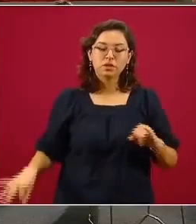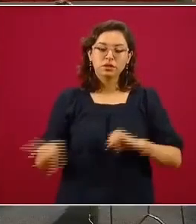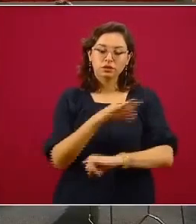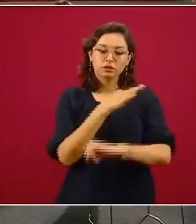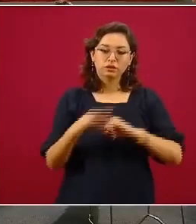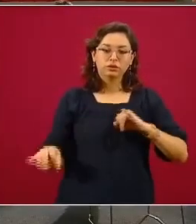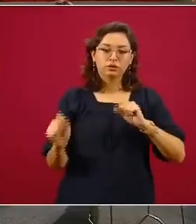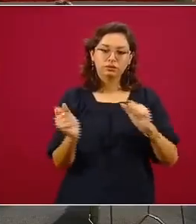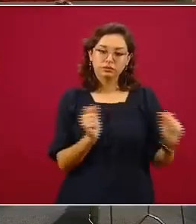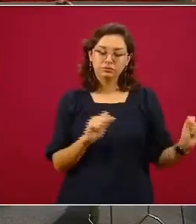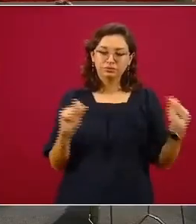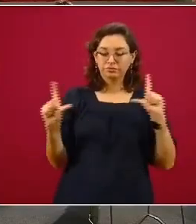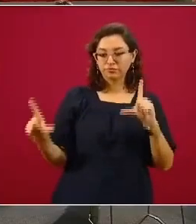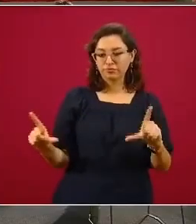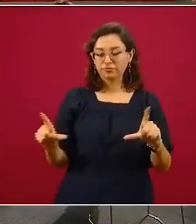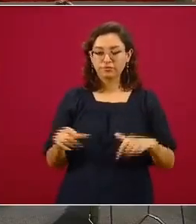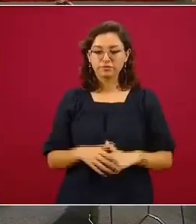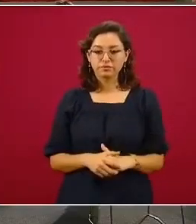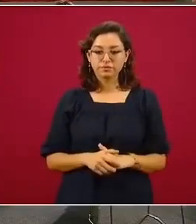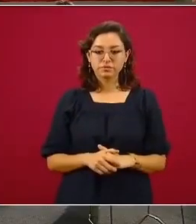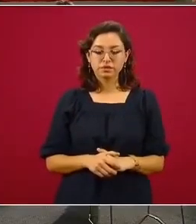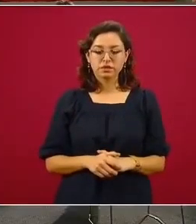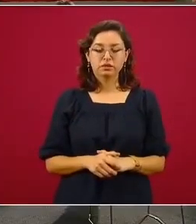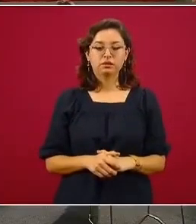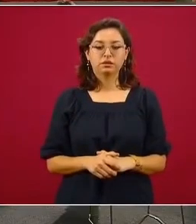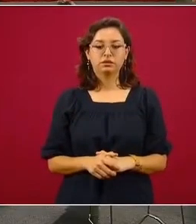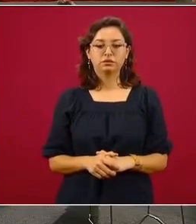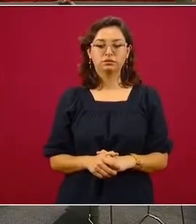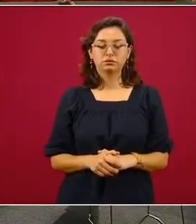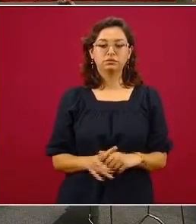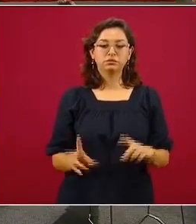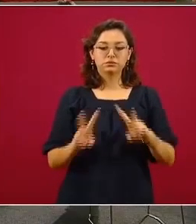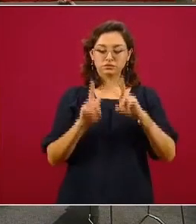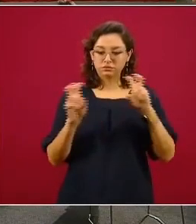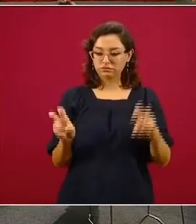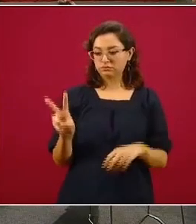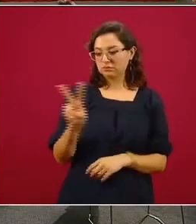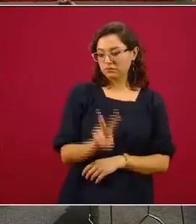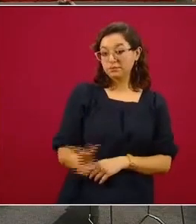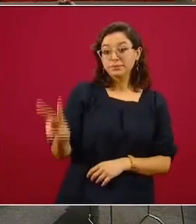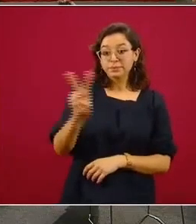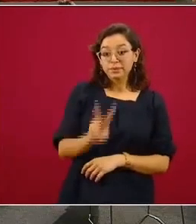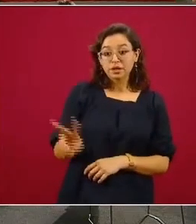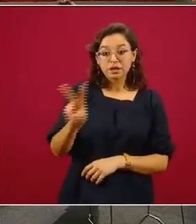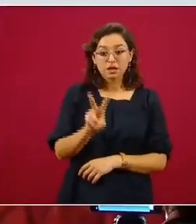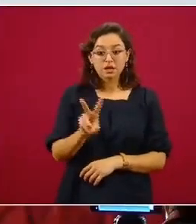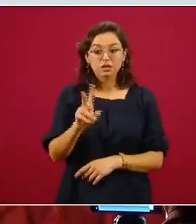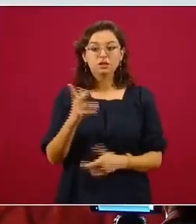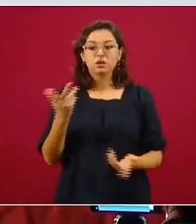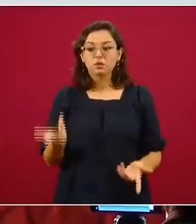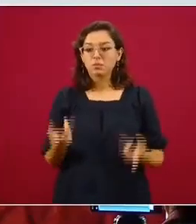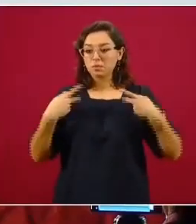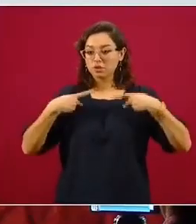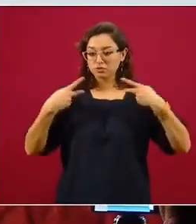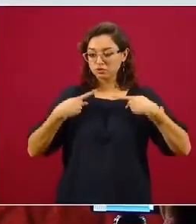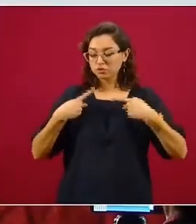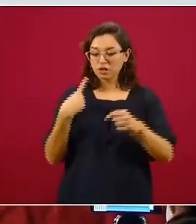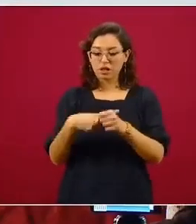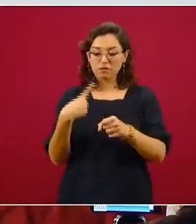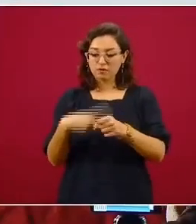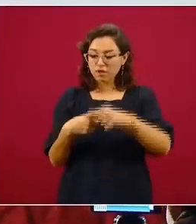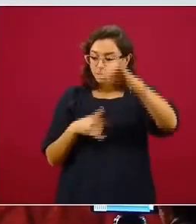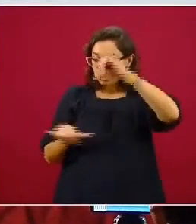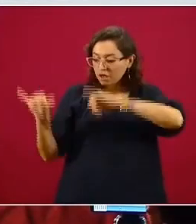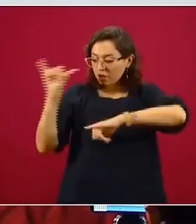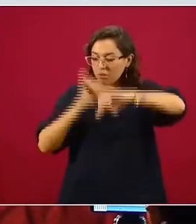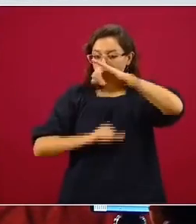de diapositivas, que es las que toca precisamente actualizar los viernes, que tiene que ver con el componente diagnóstico por laboratorio.